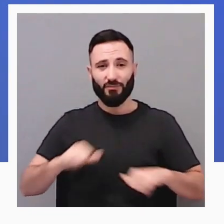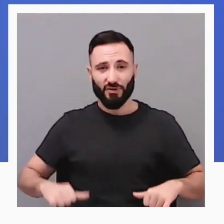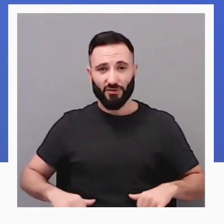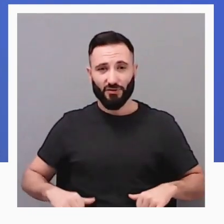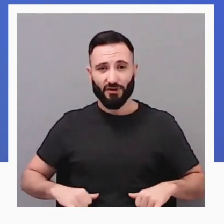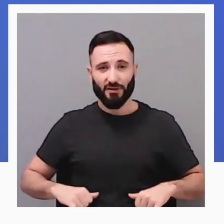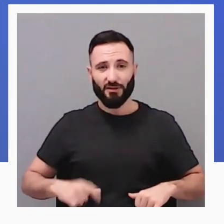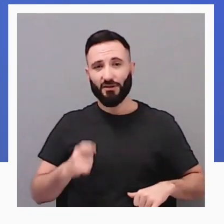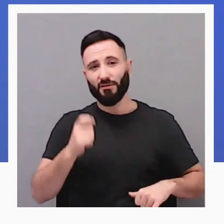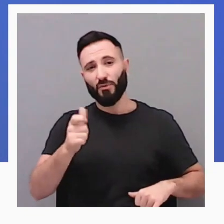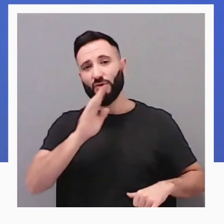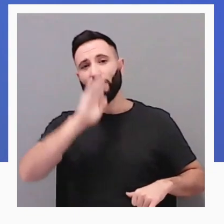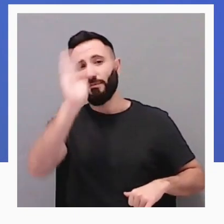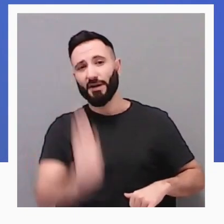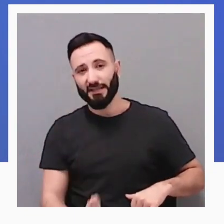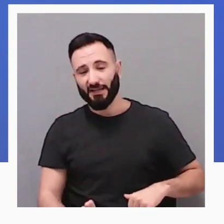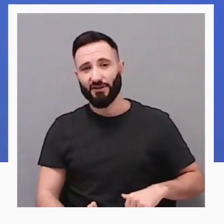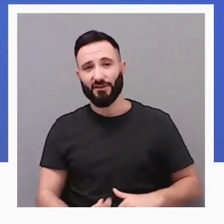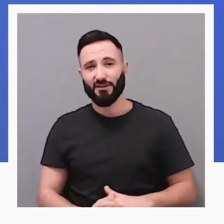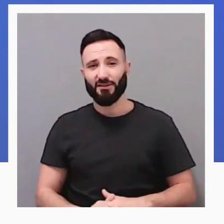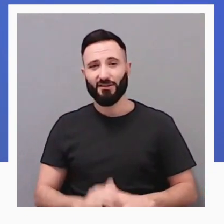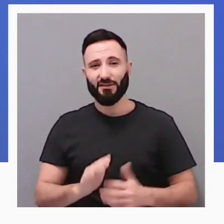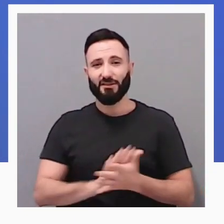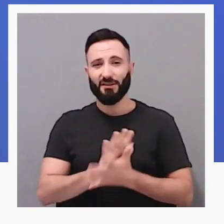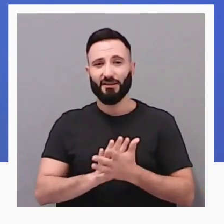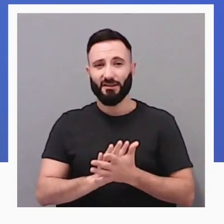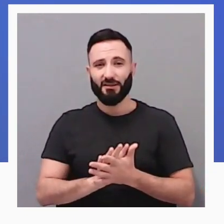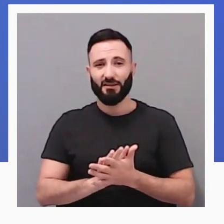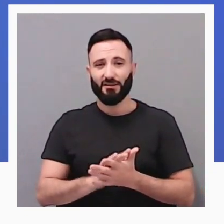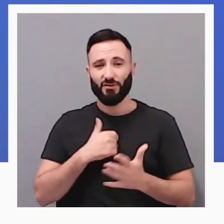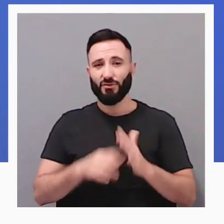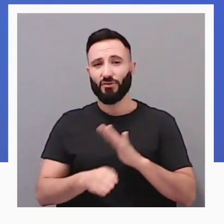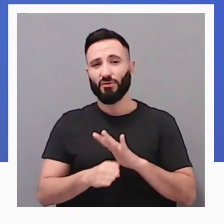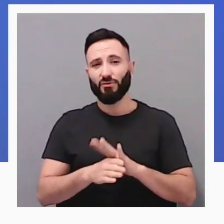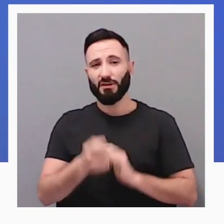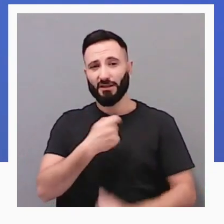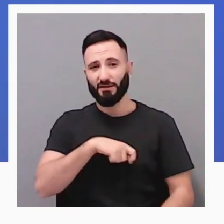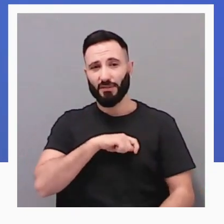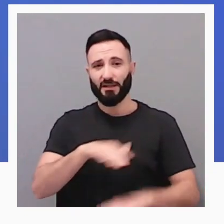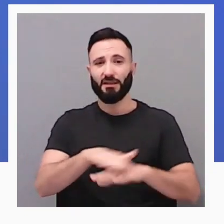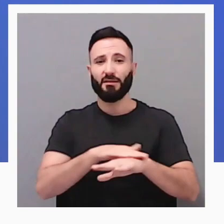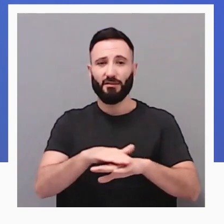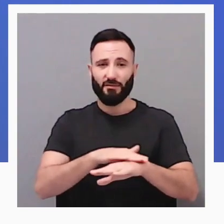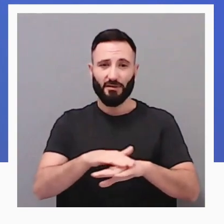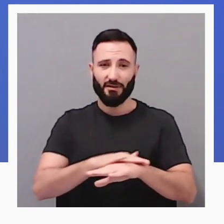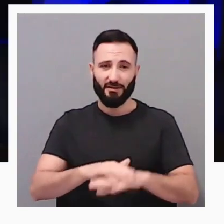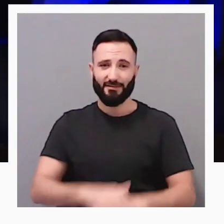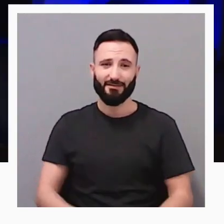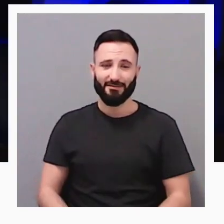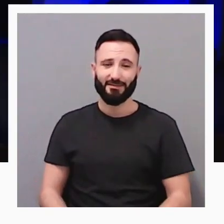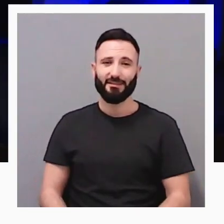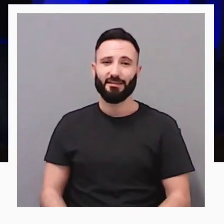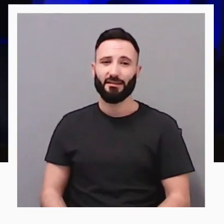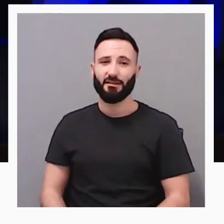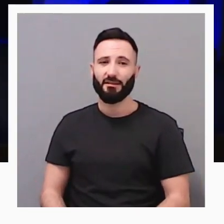sotaque brasileiro, não é tão extenso. Então, vou continuar em espanhol. Peço desculpas. Muito obrigada.